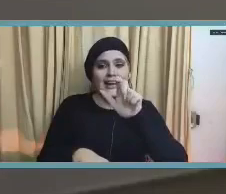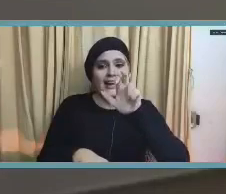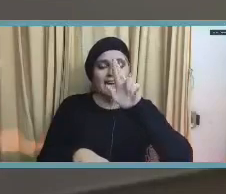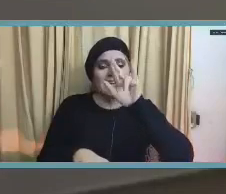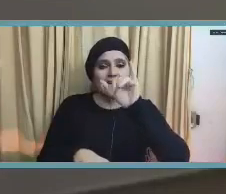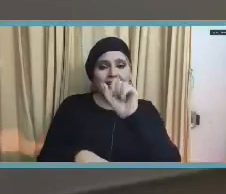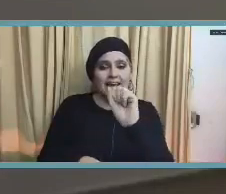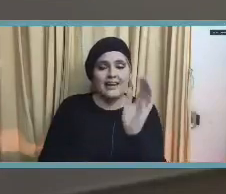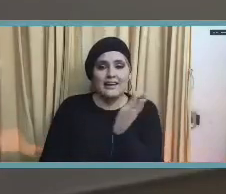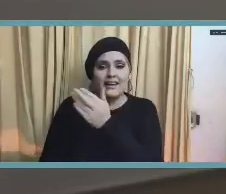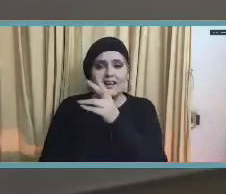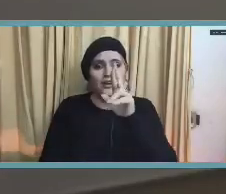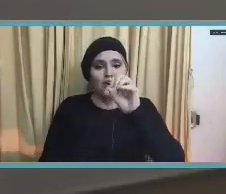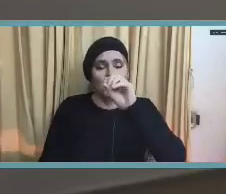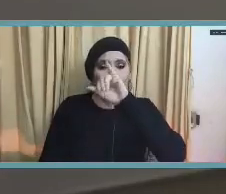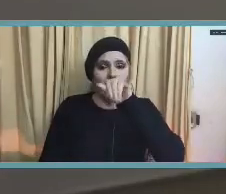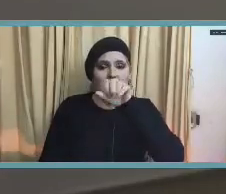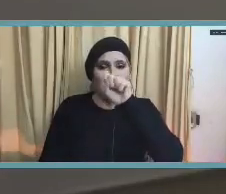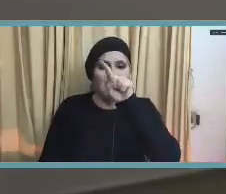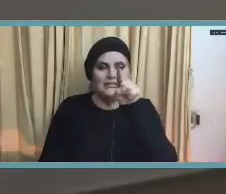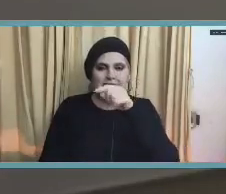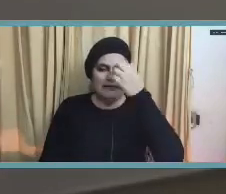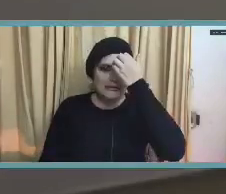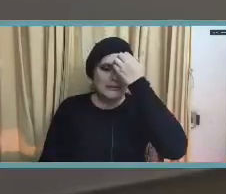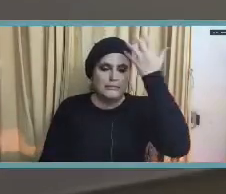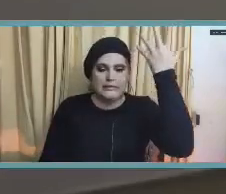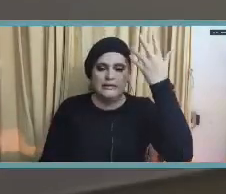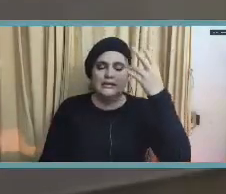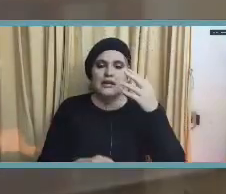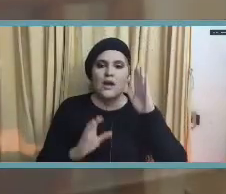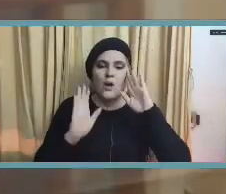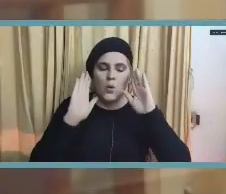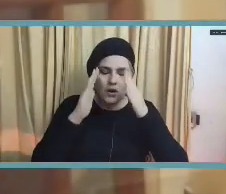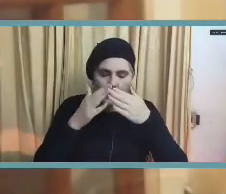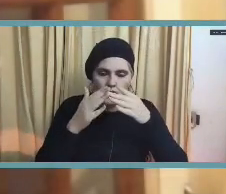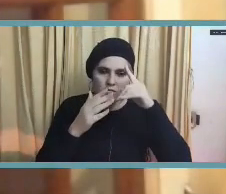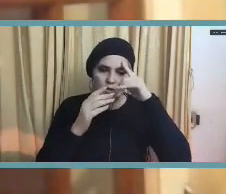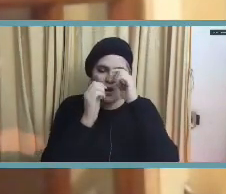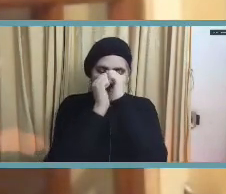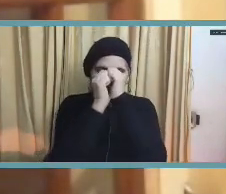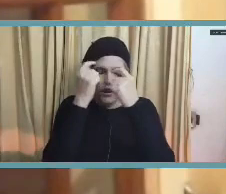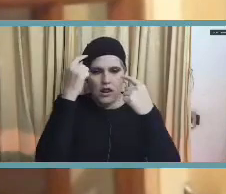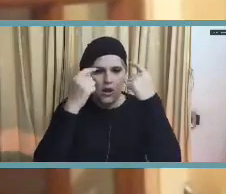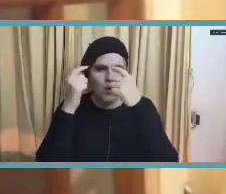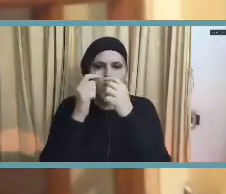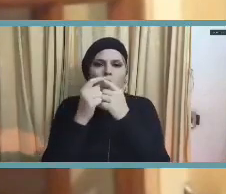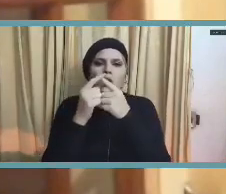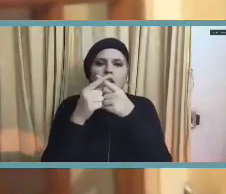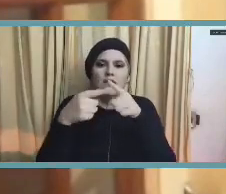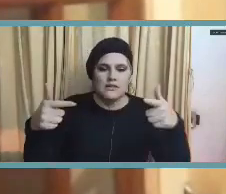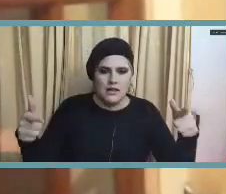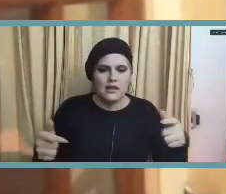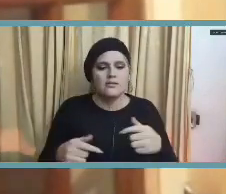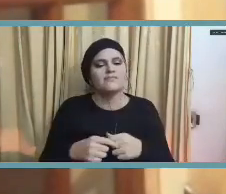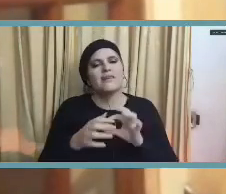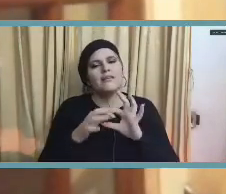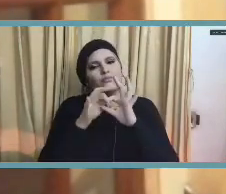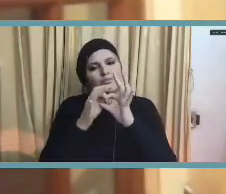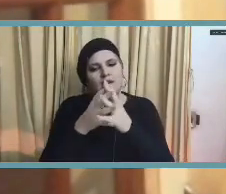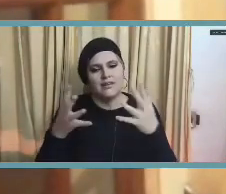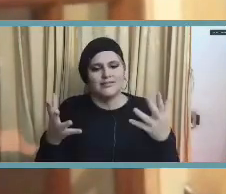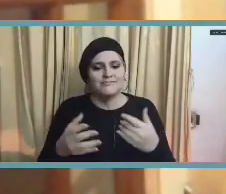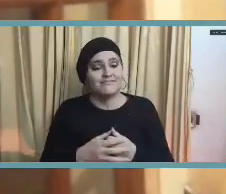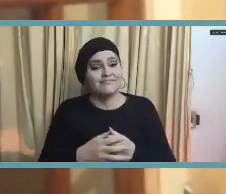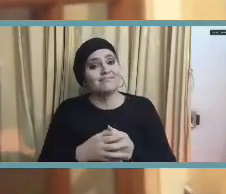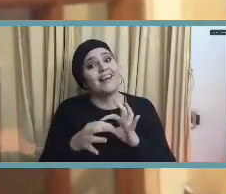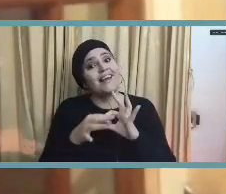y neurodiversidad, así que a disfrutar y a poner mucha atención a su presentación de esta noche. Muchísimas gracias. Gracias, Gabriela, por